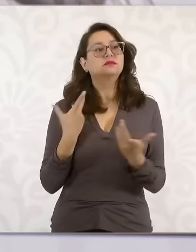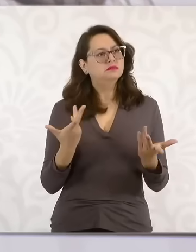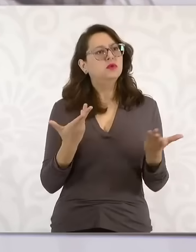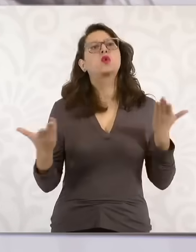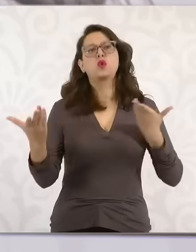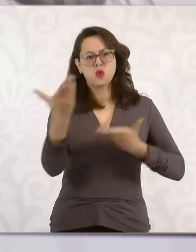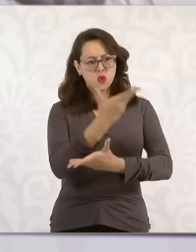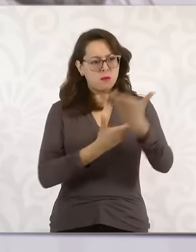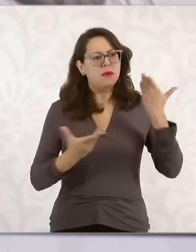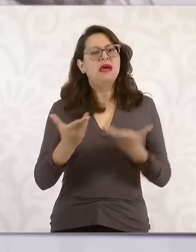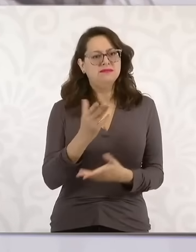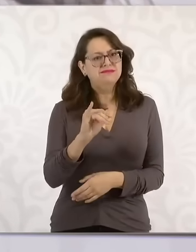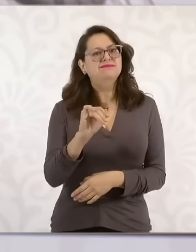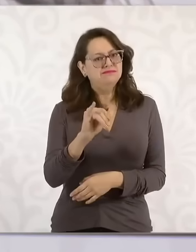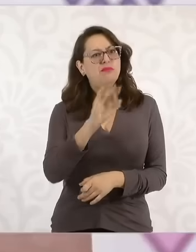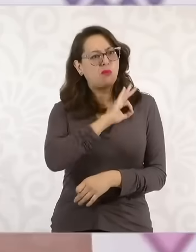cooperar, colaborar